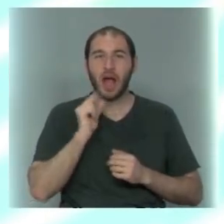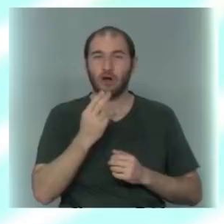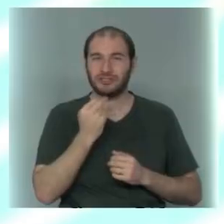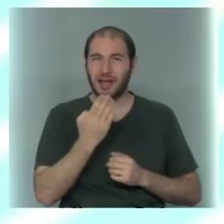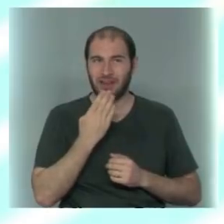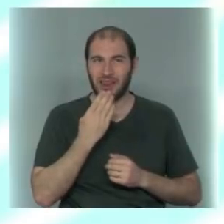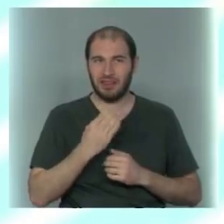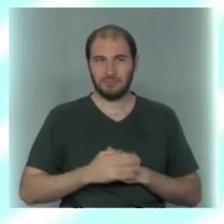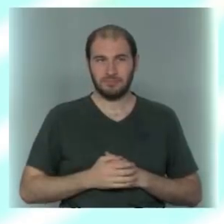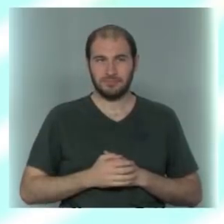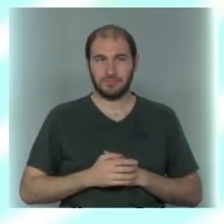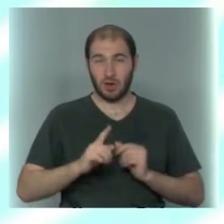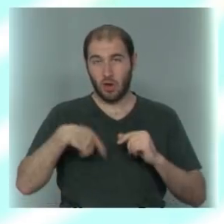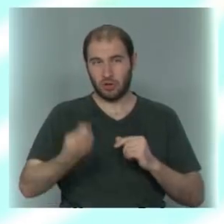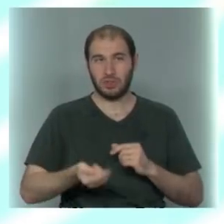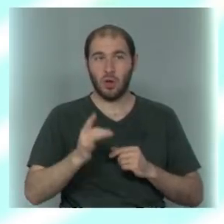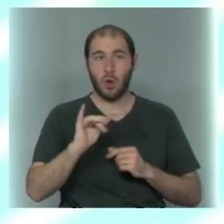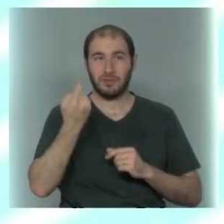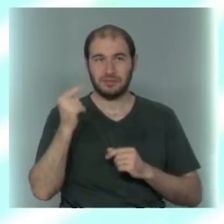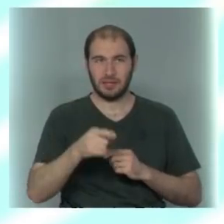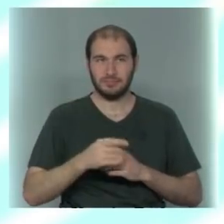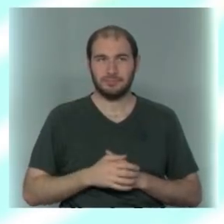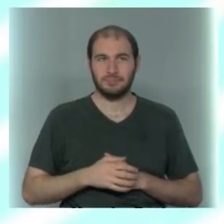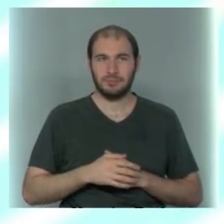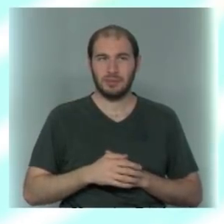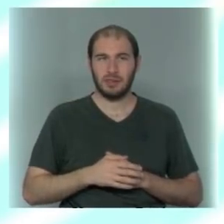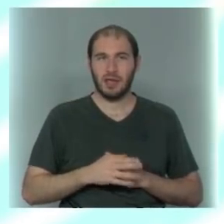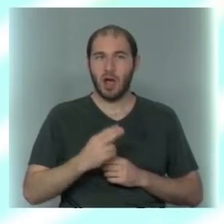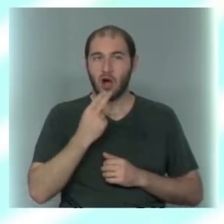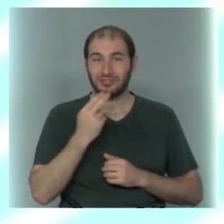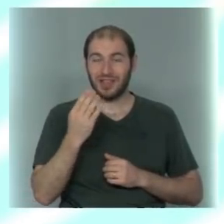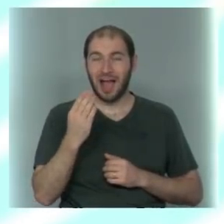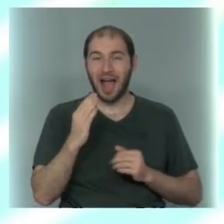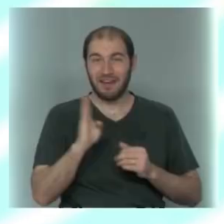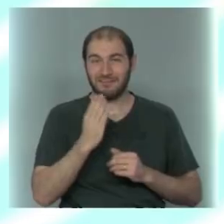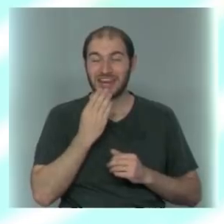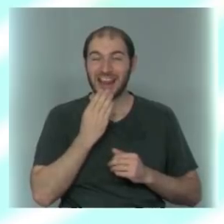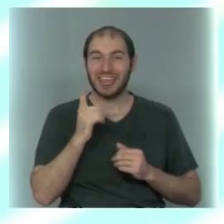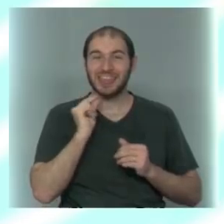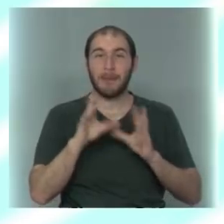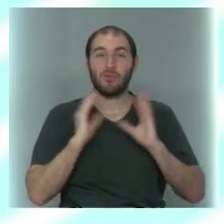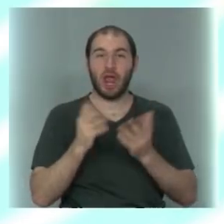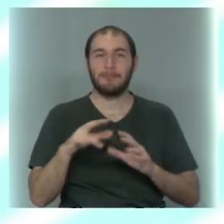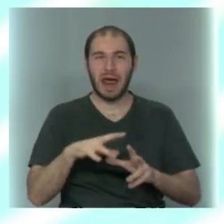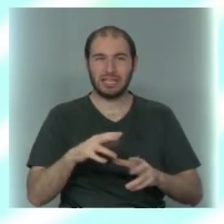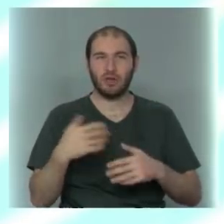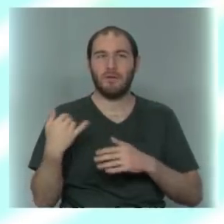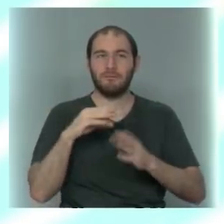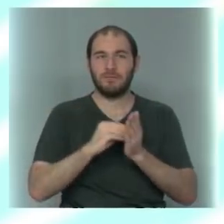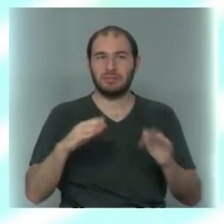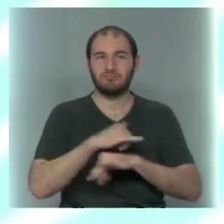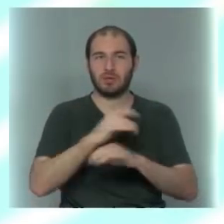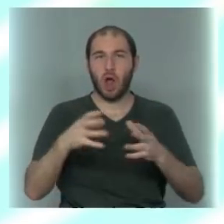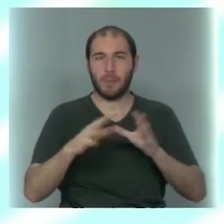abril. En la siguiente, la universidad dice el 11 de abril es el Día Mundial del Parkinson. La fecha fue proclamada por